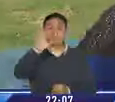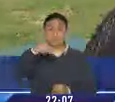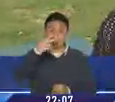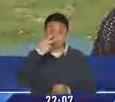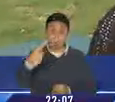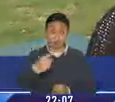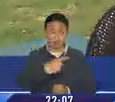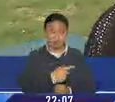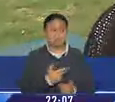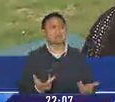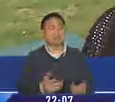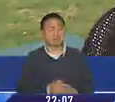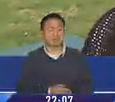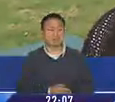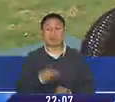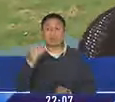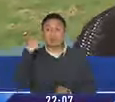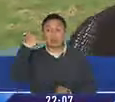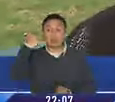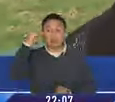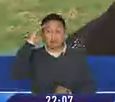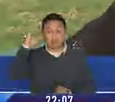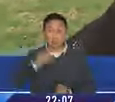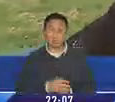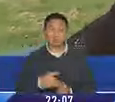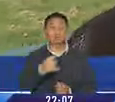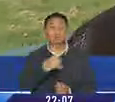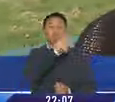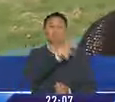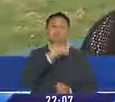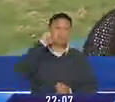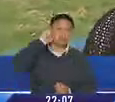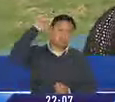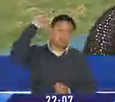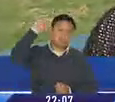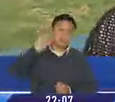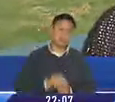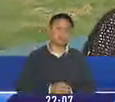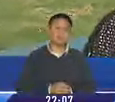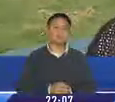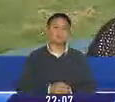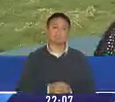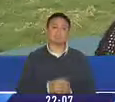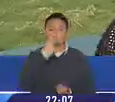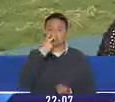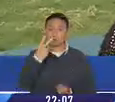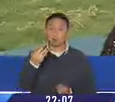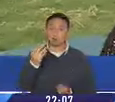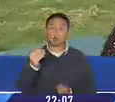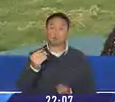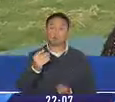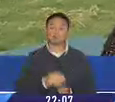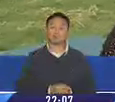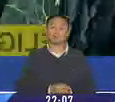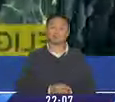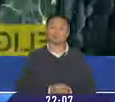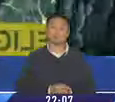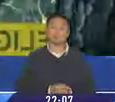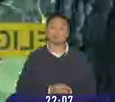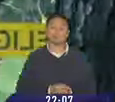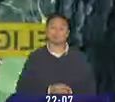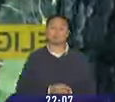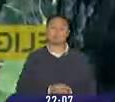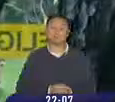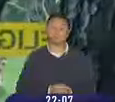Digo, ¿qué pasa? Dice, llame a la policía porque ahí hay una persona colgada. Ya le veo, y ha sido el chico que he estado buscando. Una